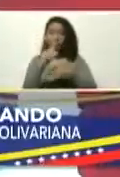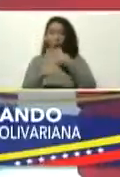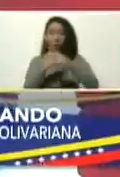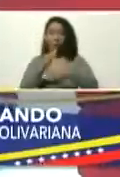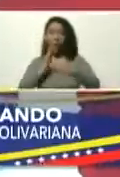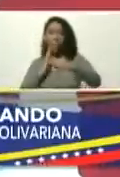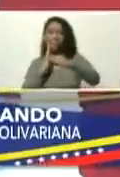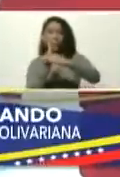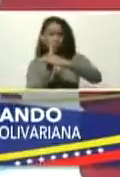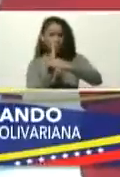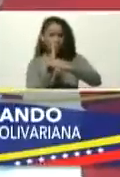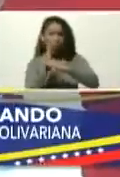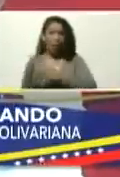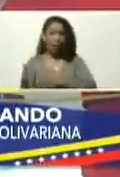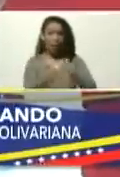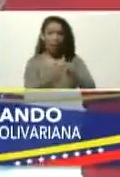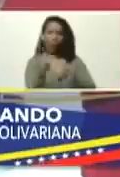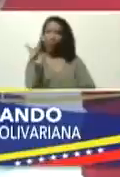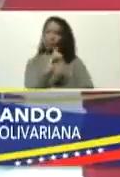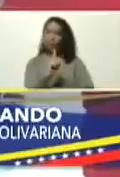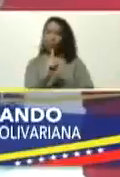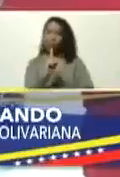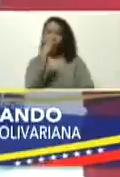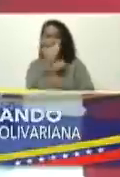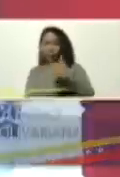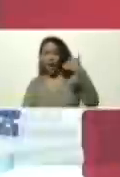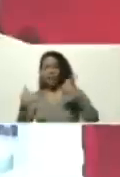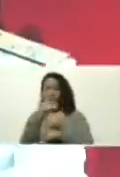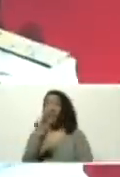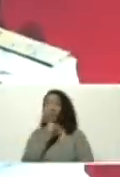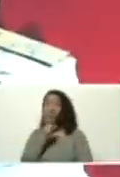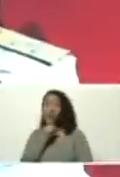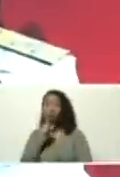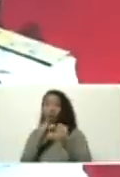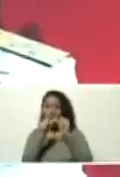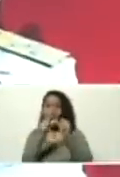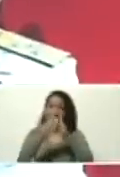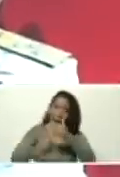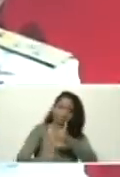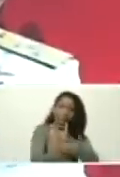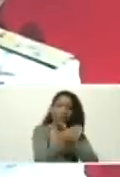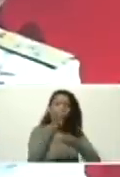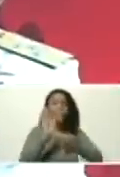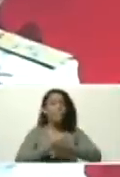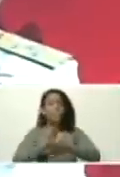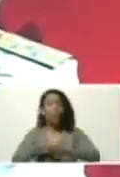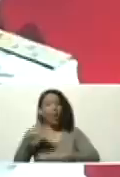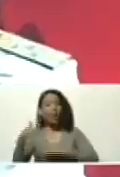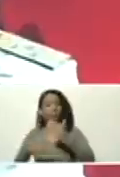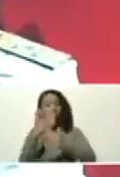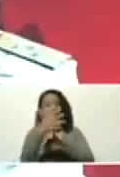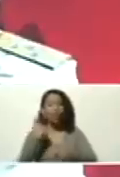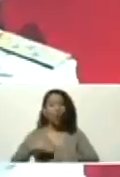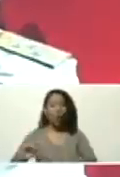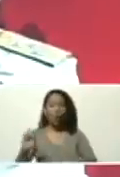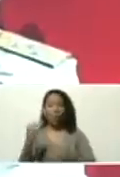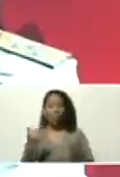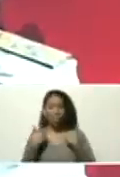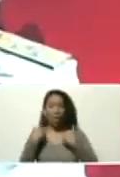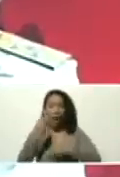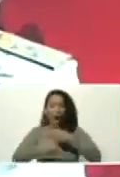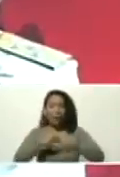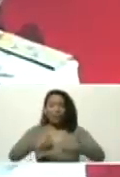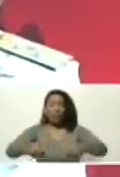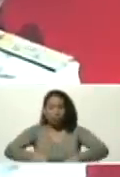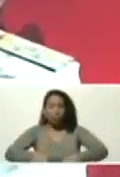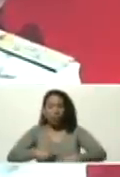marcha, que por encima de las vicisitudes sigan avante, porque después de todos los sacrificios que hagan,